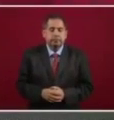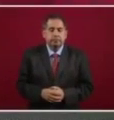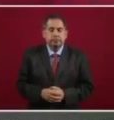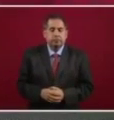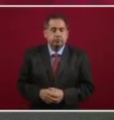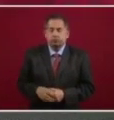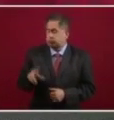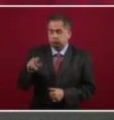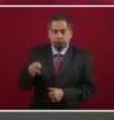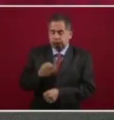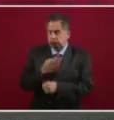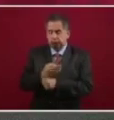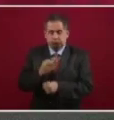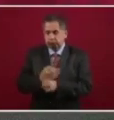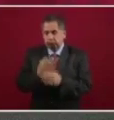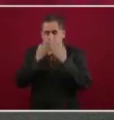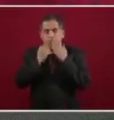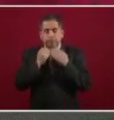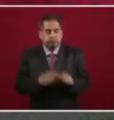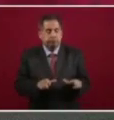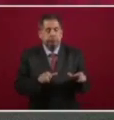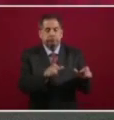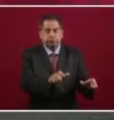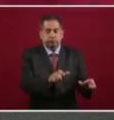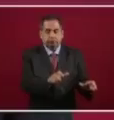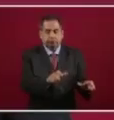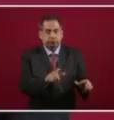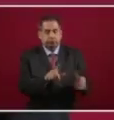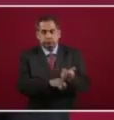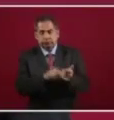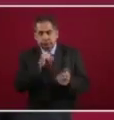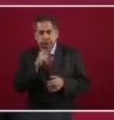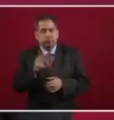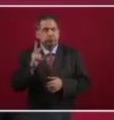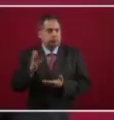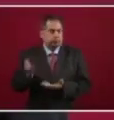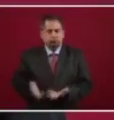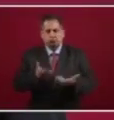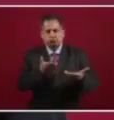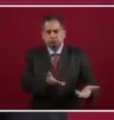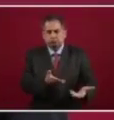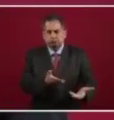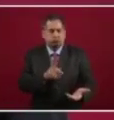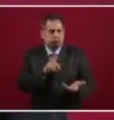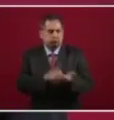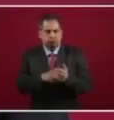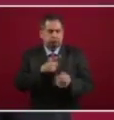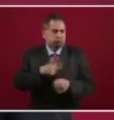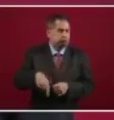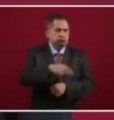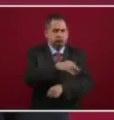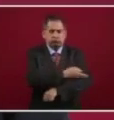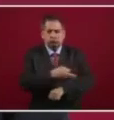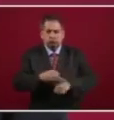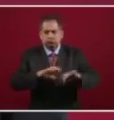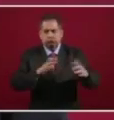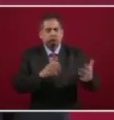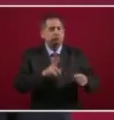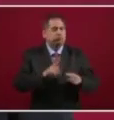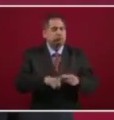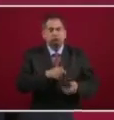este momento, pero está a disposición de la familia